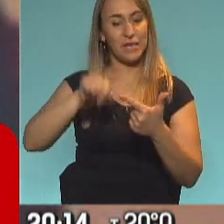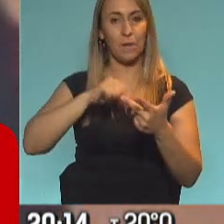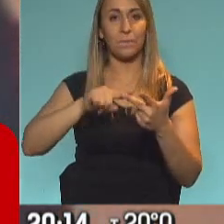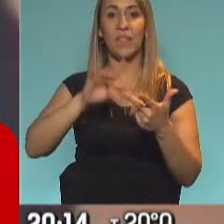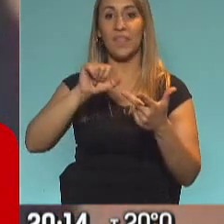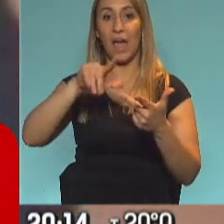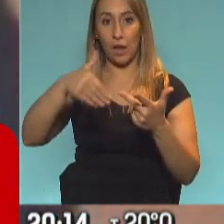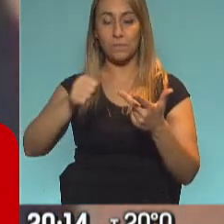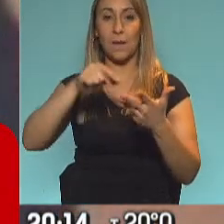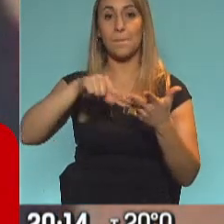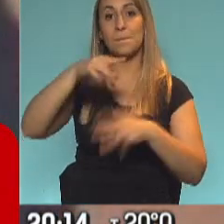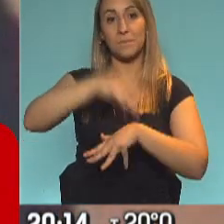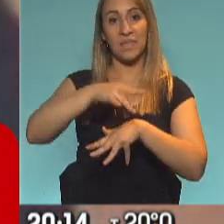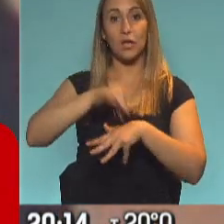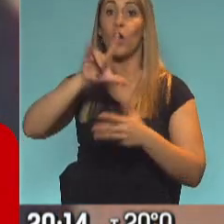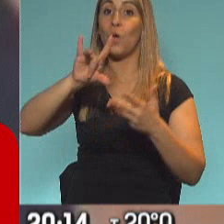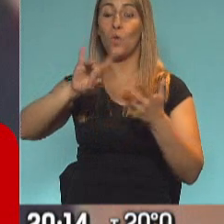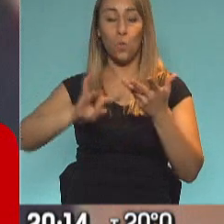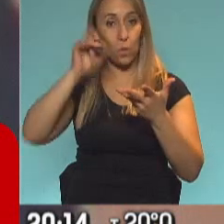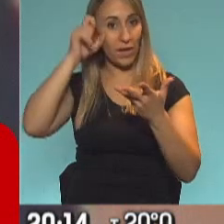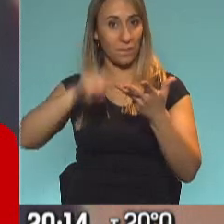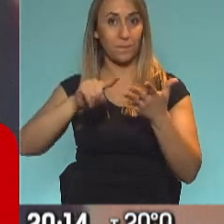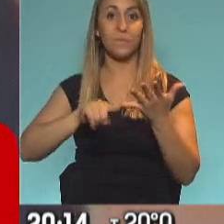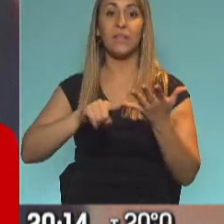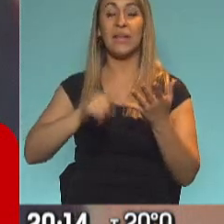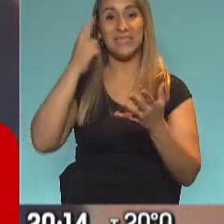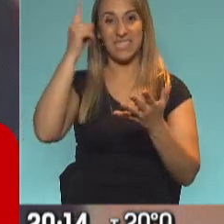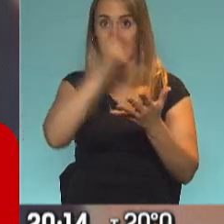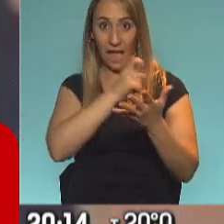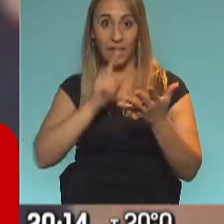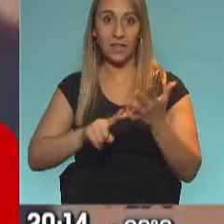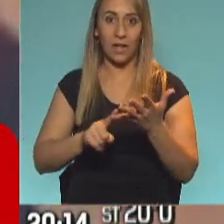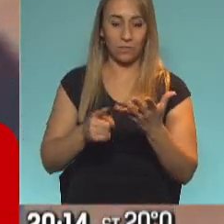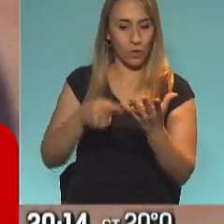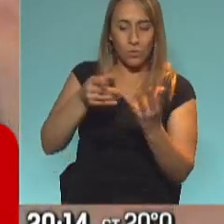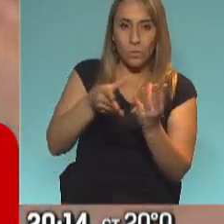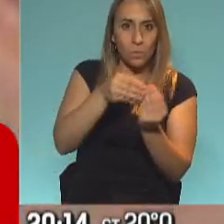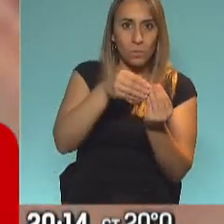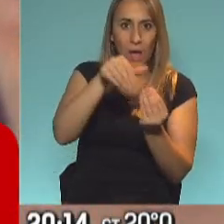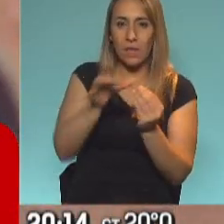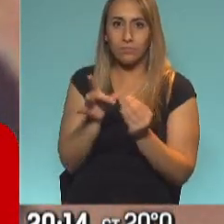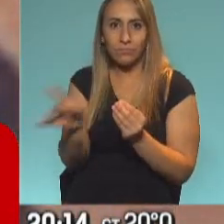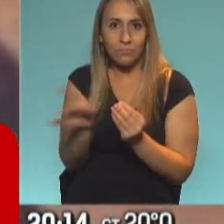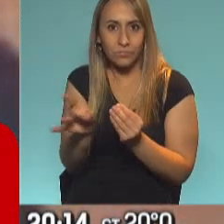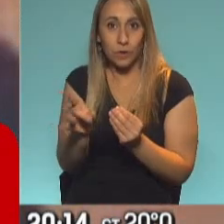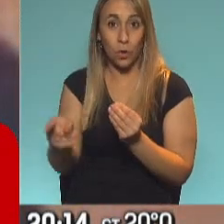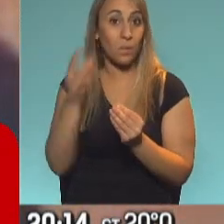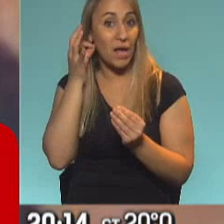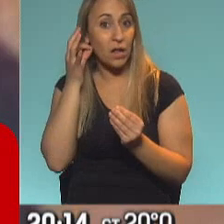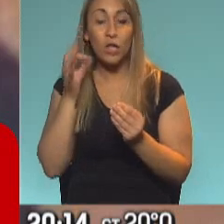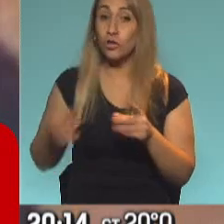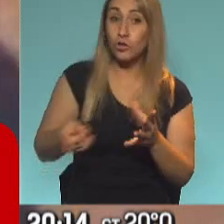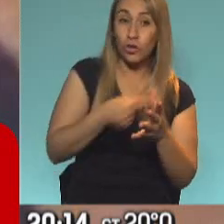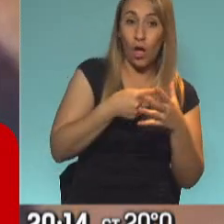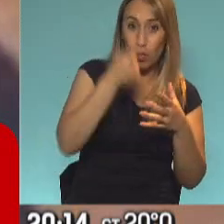que eran los psiquiatra. Dos médicos, exactamente, que estaban últimamente con él. Todo el mundo creía que de ahí